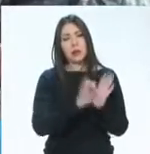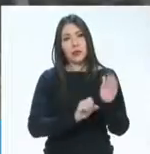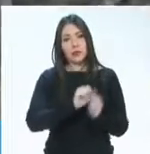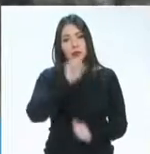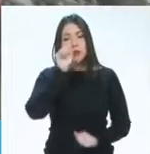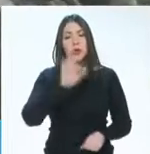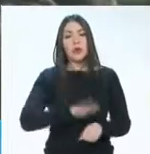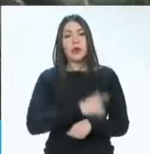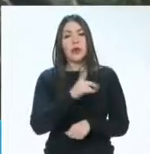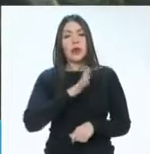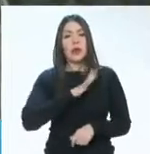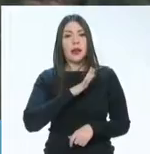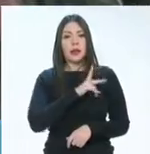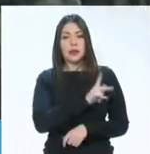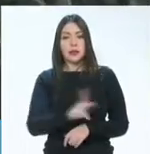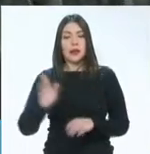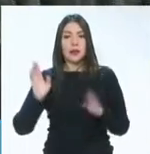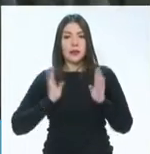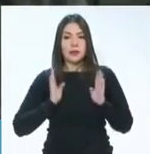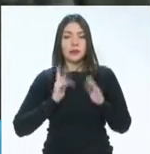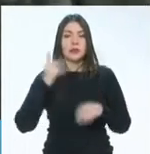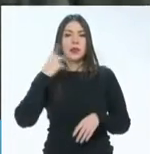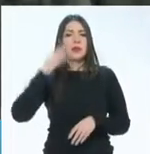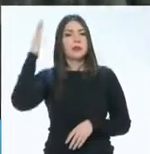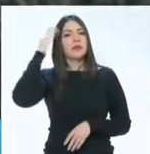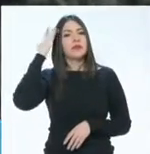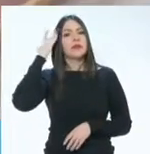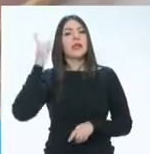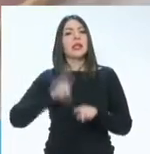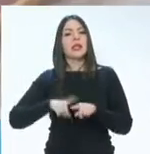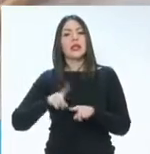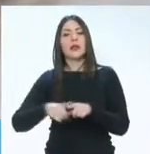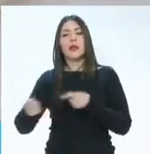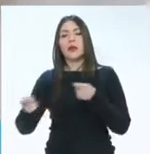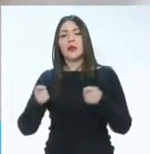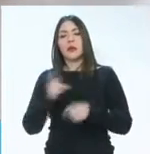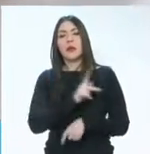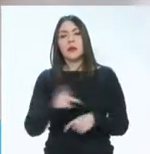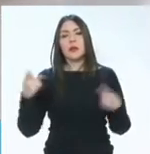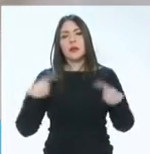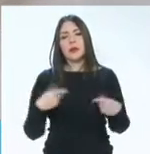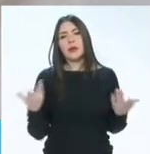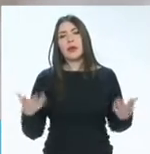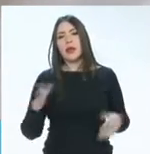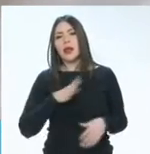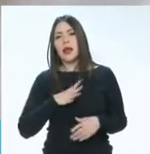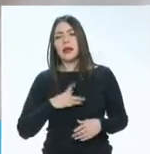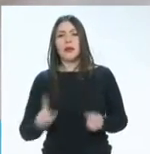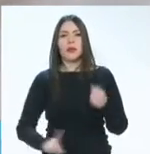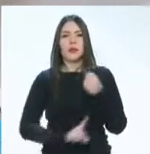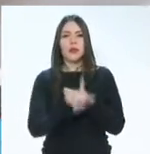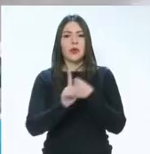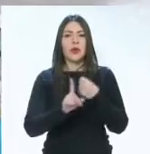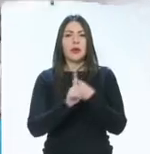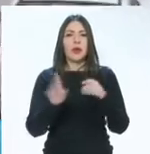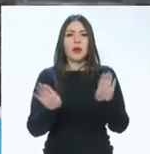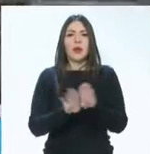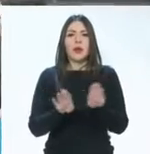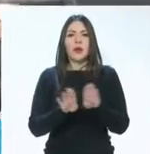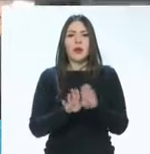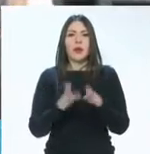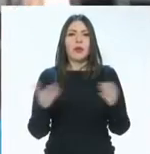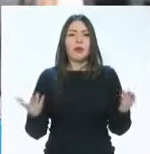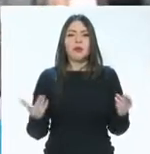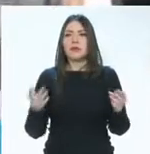el ejército, pero dirigido, coordinado por civiles. Entonces, ahí hay una confrontación, como le diría yo a usted, de